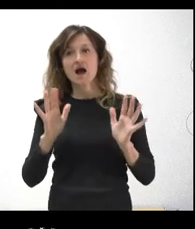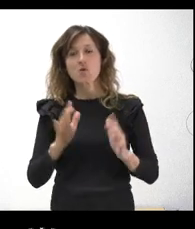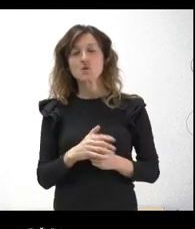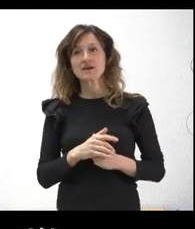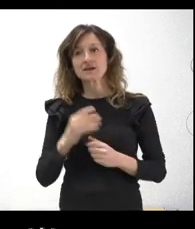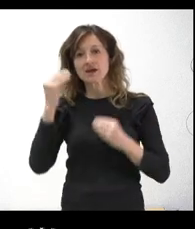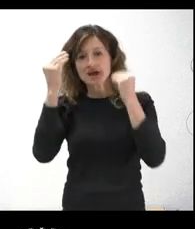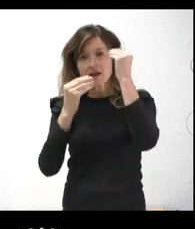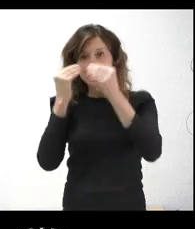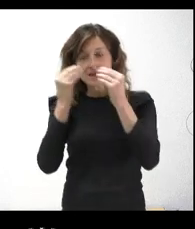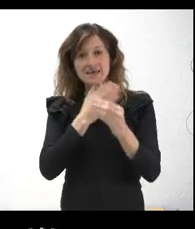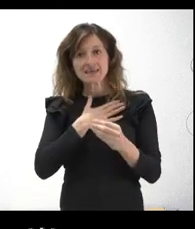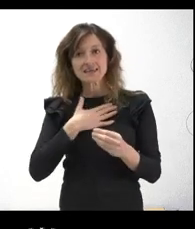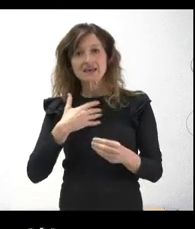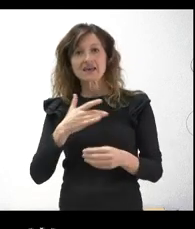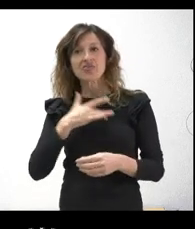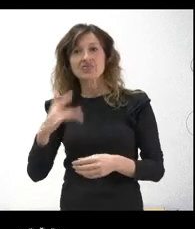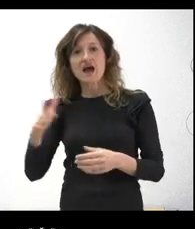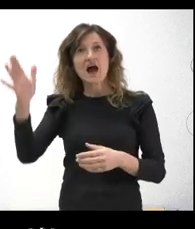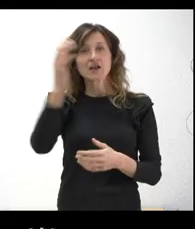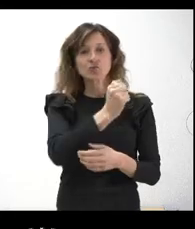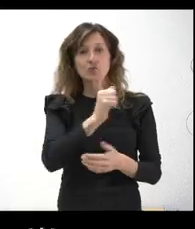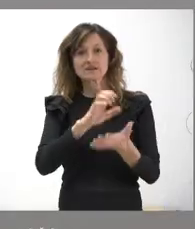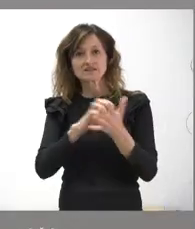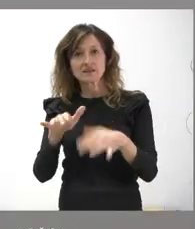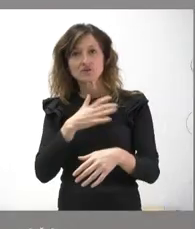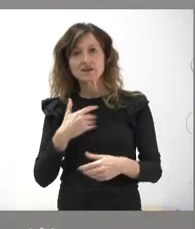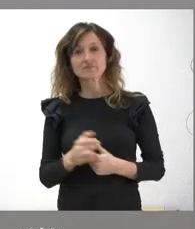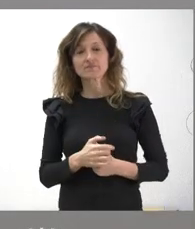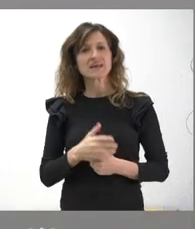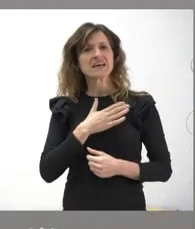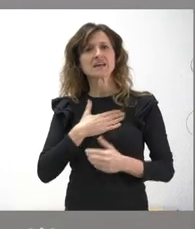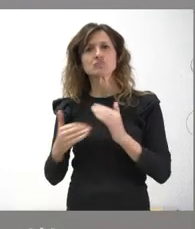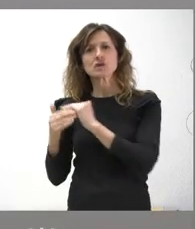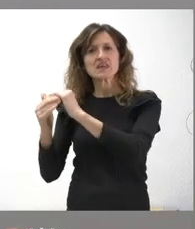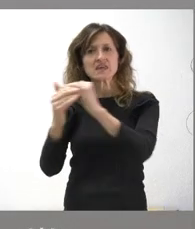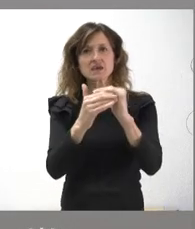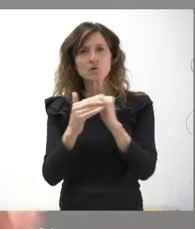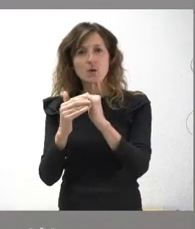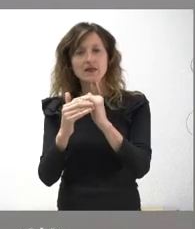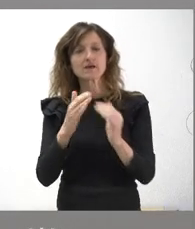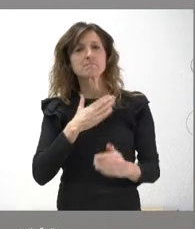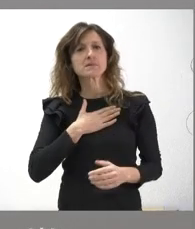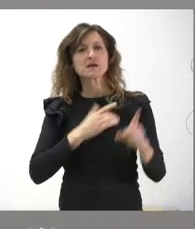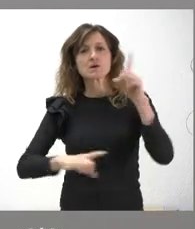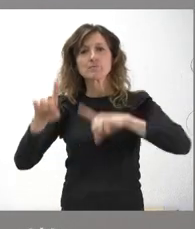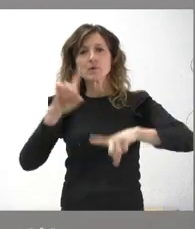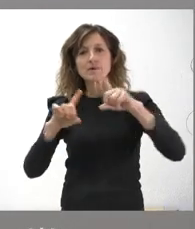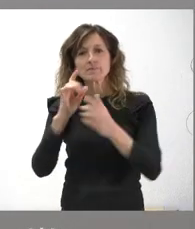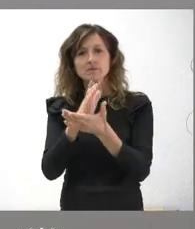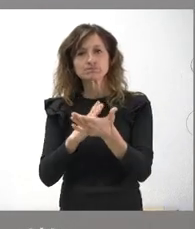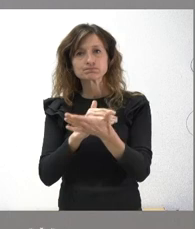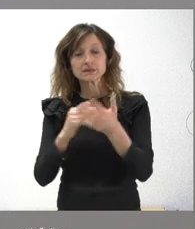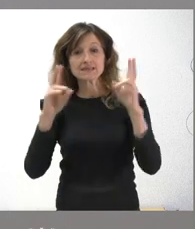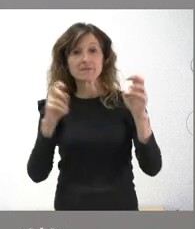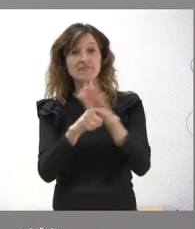plantee extender esta condonación a todas las comunidades Nosotros somos partidarios de la igualdad Cuál es nuestro principal problema como comunidad Autónoma en términos de